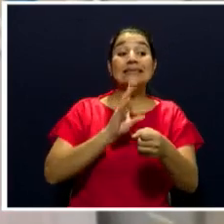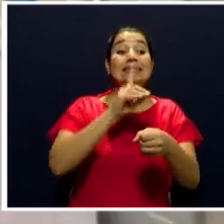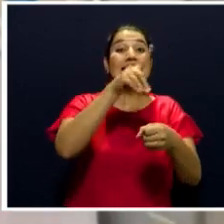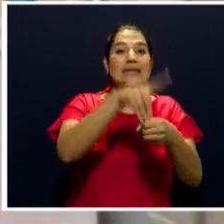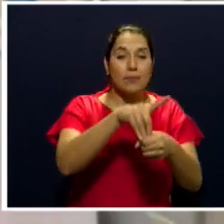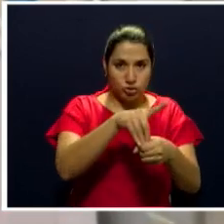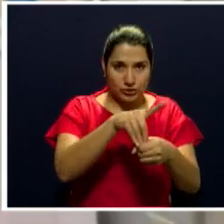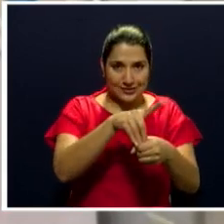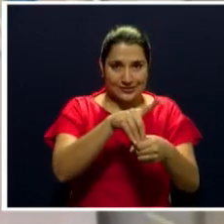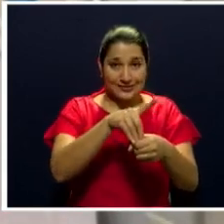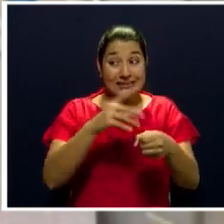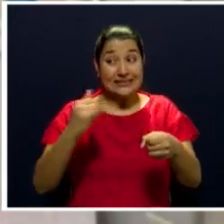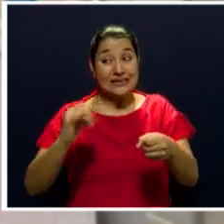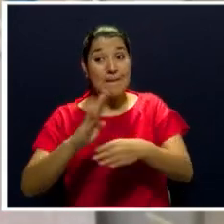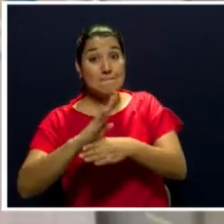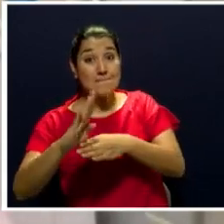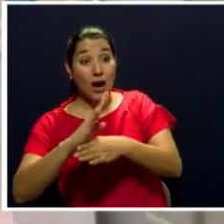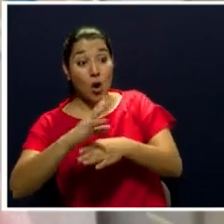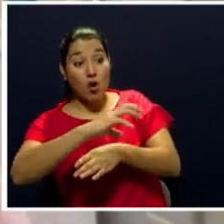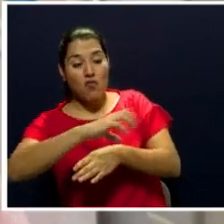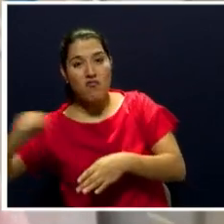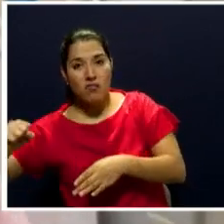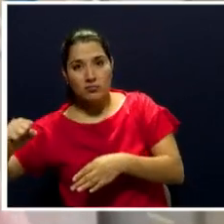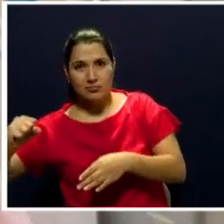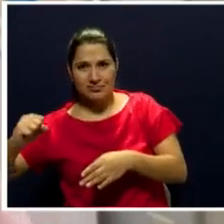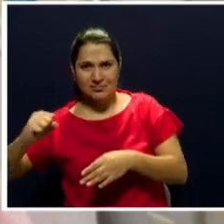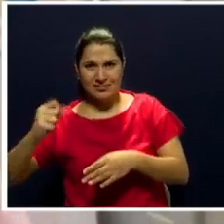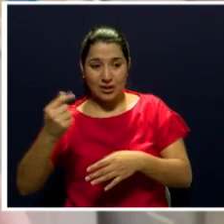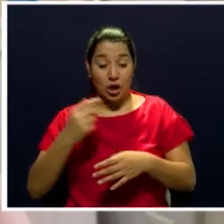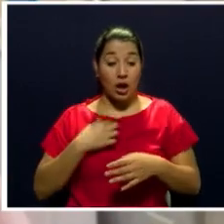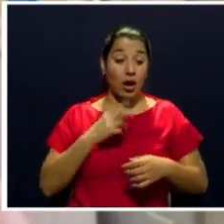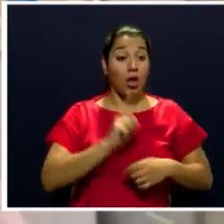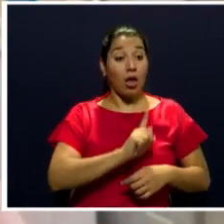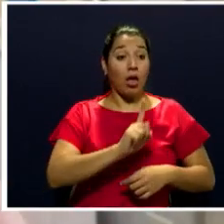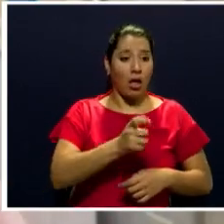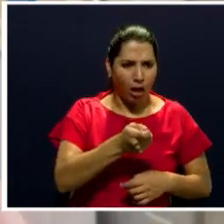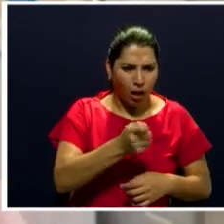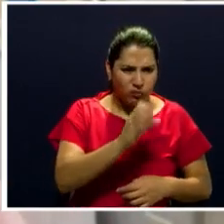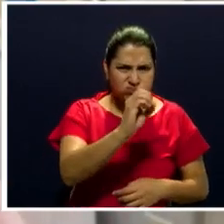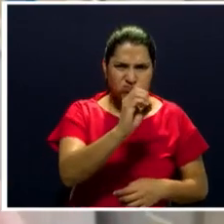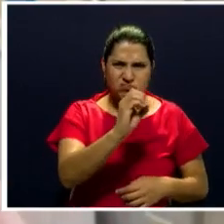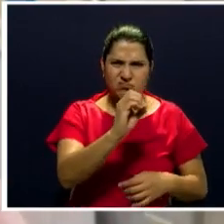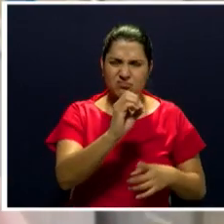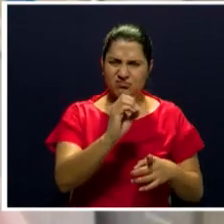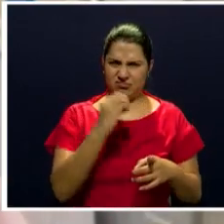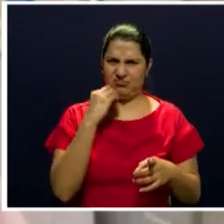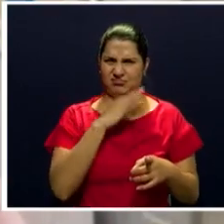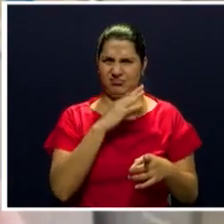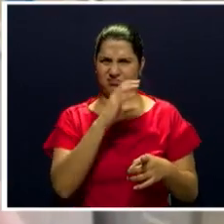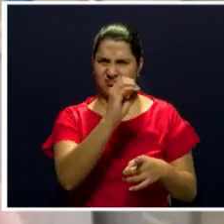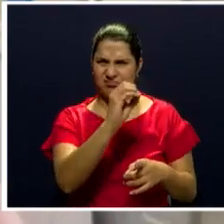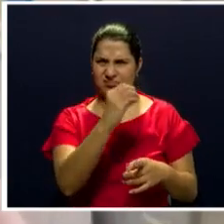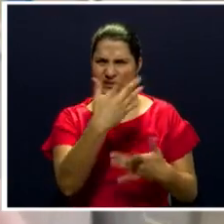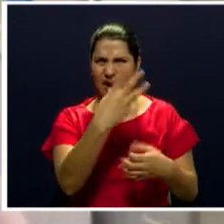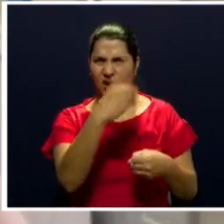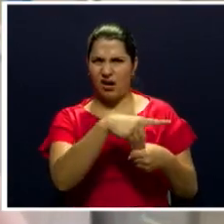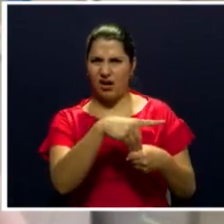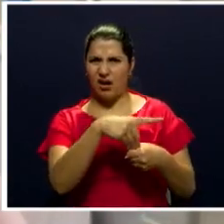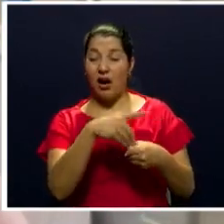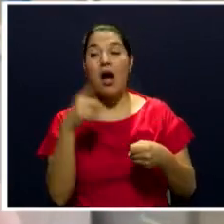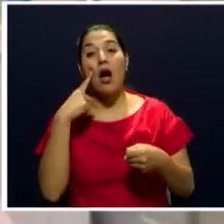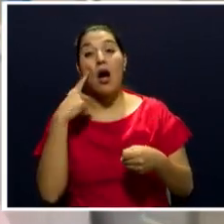banco debido a una deuda, por favor contacte con la Defensoría, contáctese con nosotros para poner una denuncia y nos